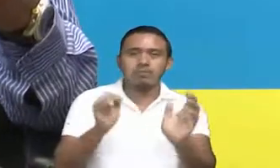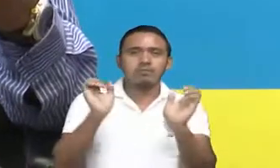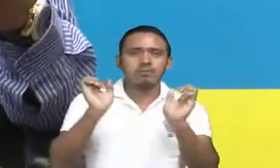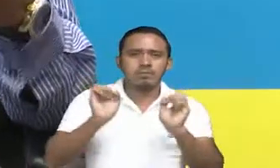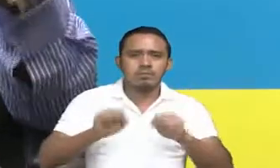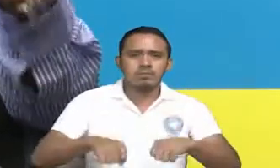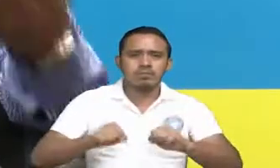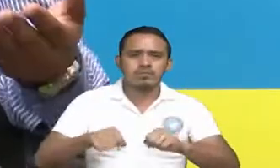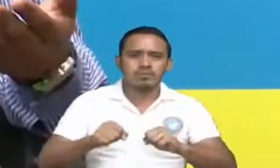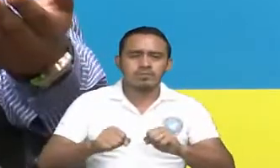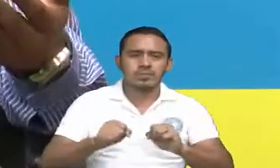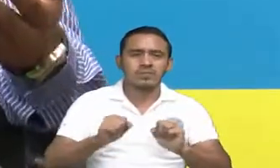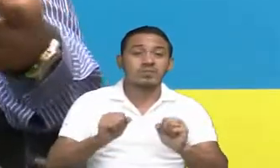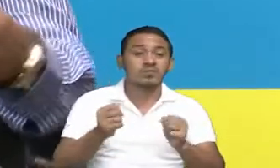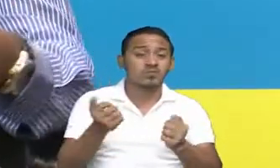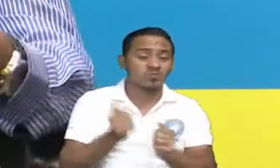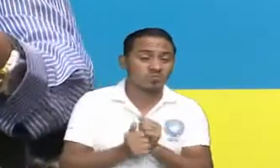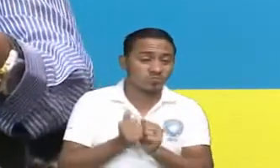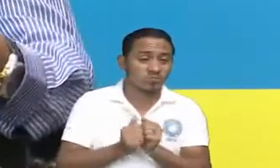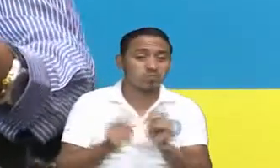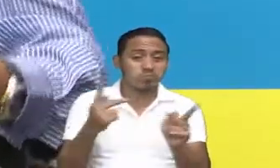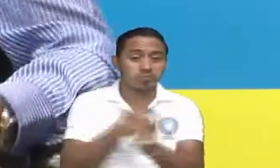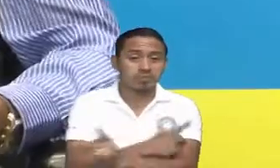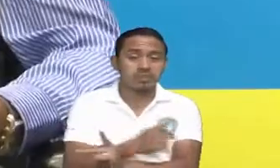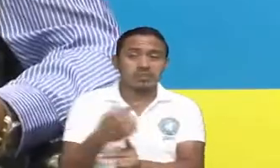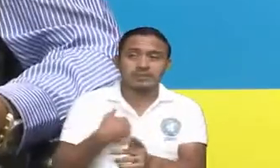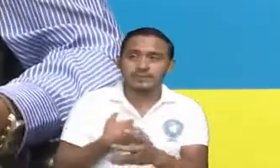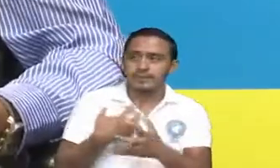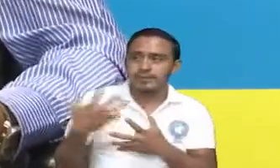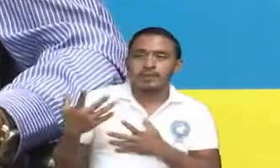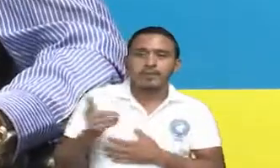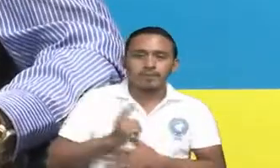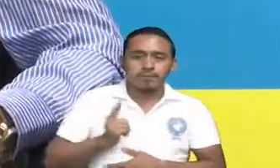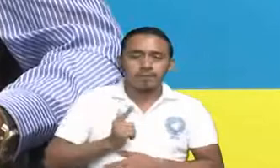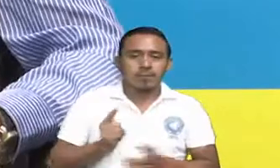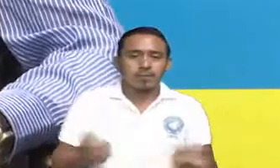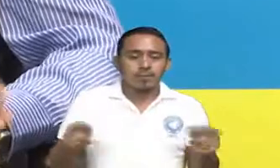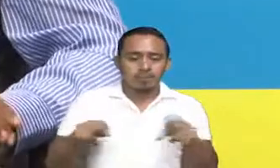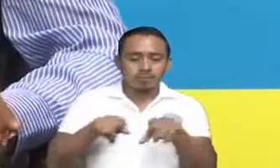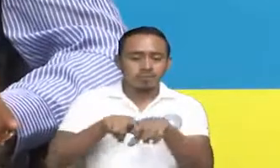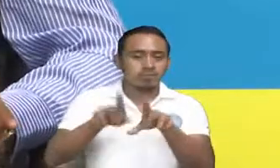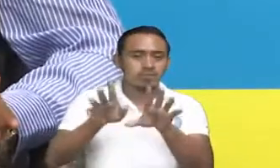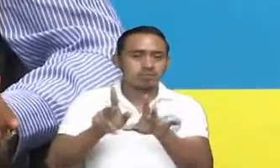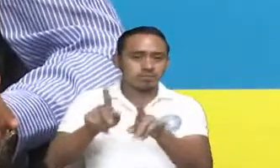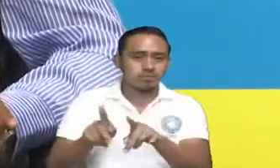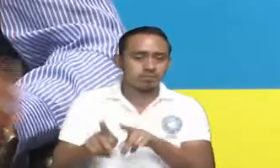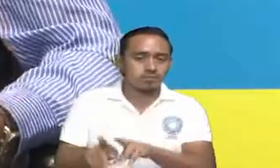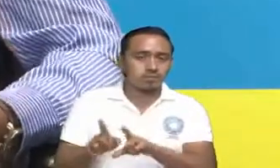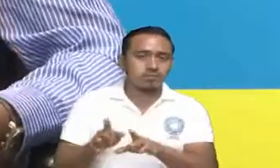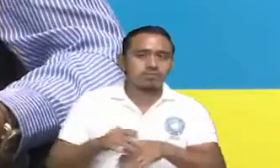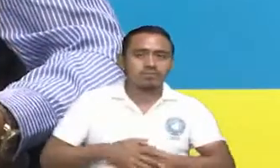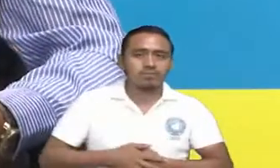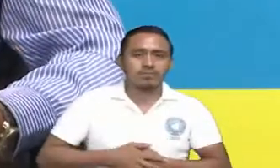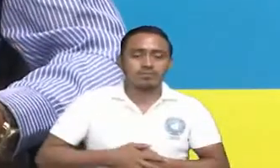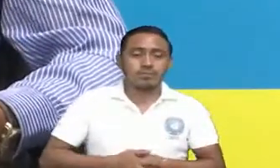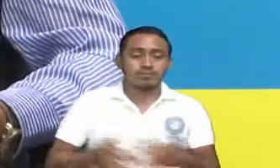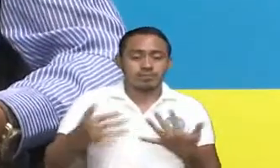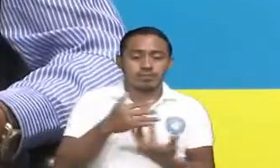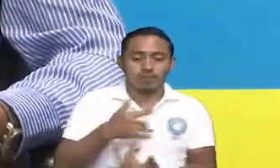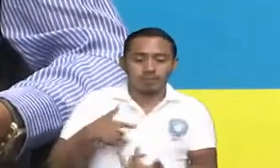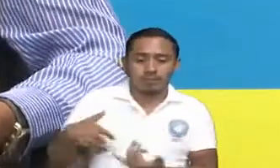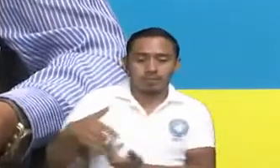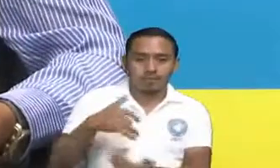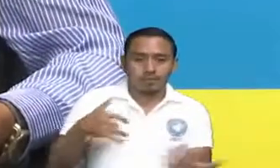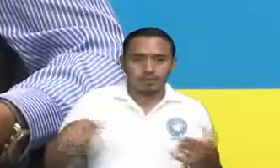volver enfermizo cuando ya tenemos una relación sentimental con otra persona, una relación